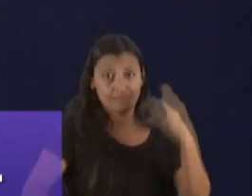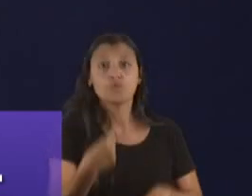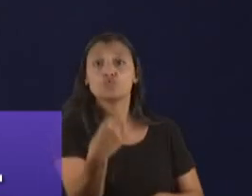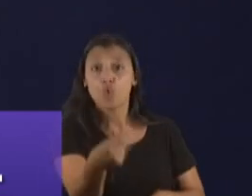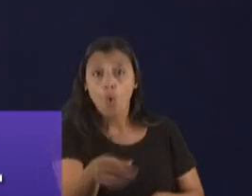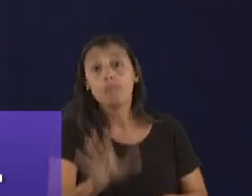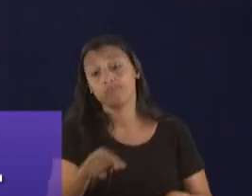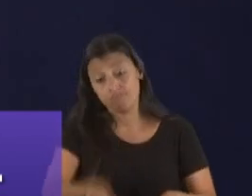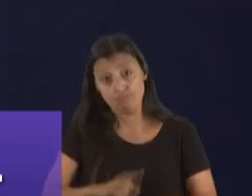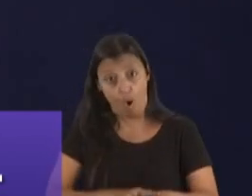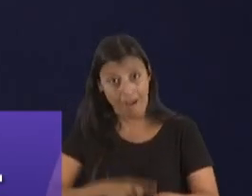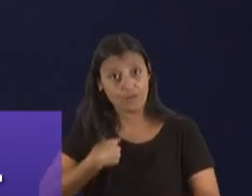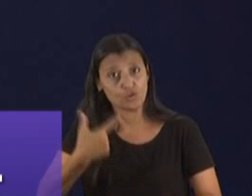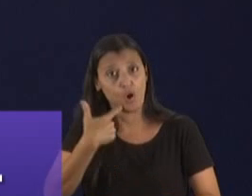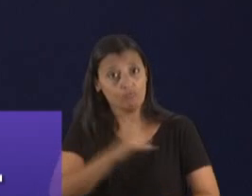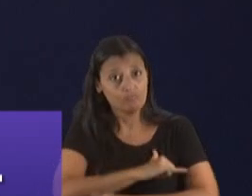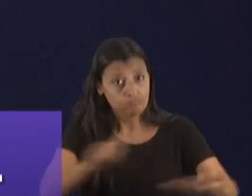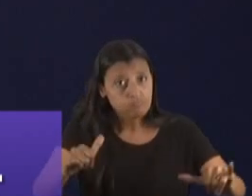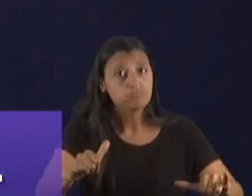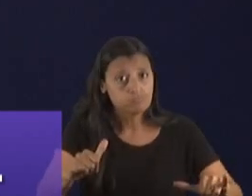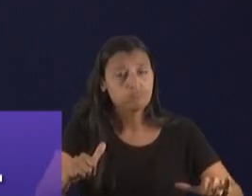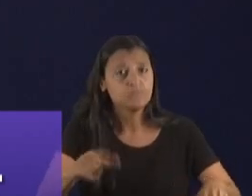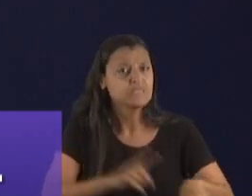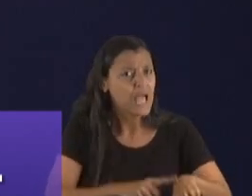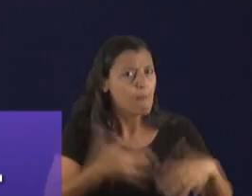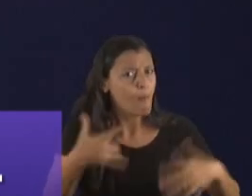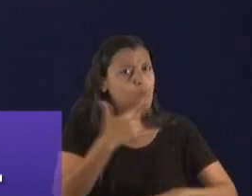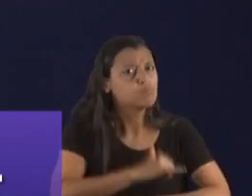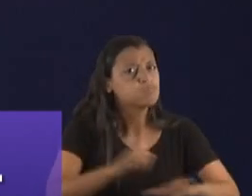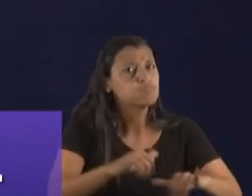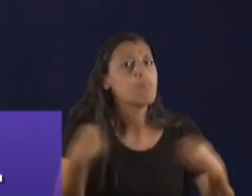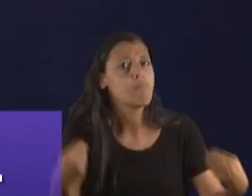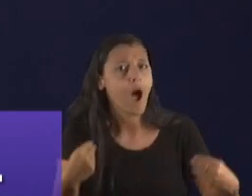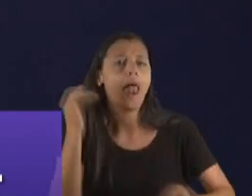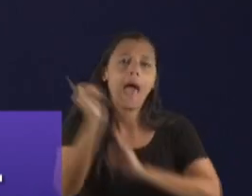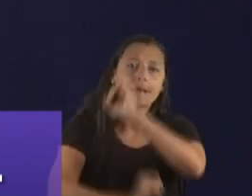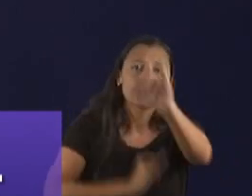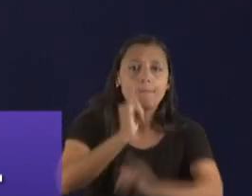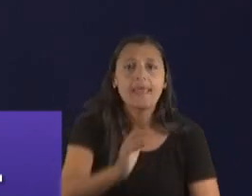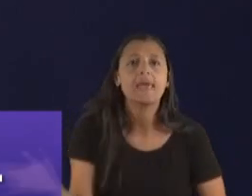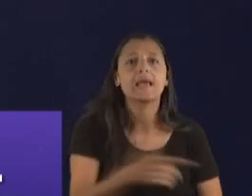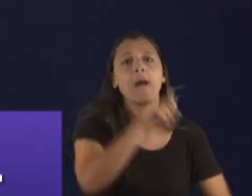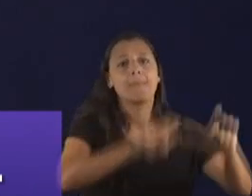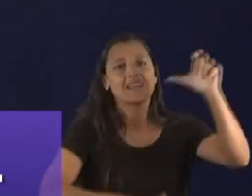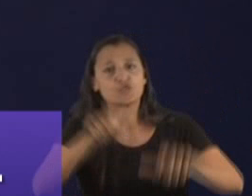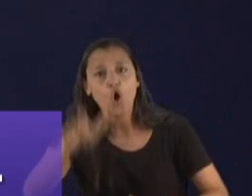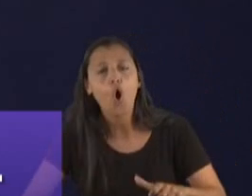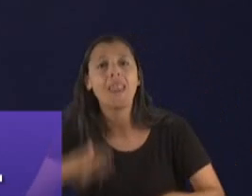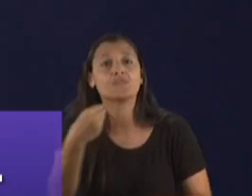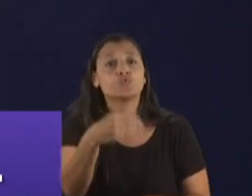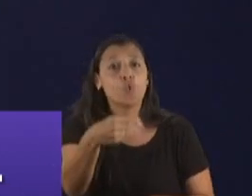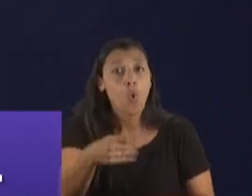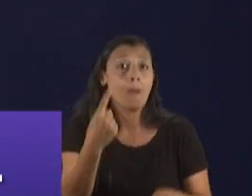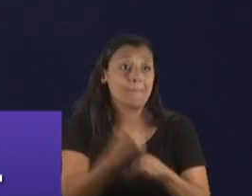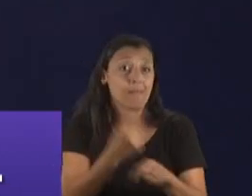yo en esta conferencia incluso he dedicado parte del tiempo en explicarle a la gente que la nominalidad de la SUBE, explicarle a